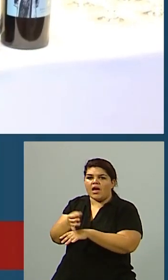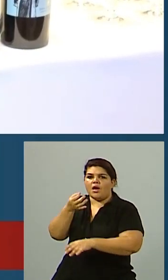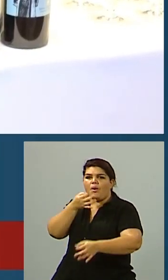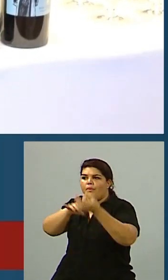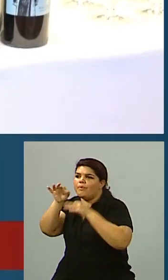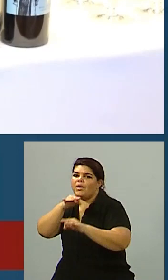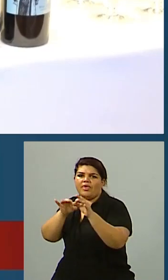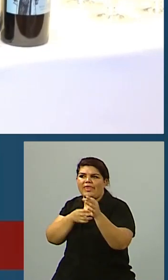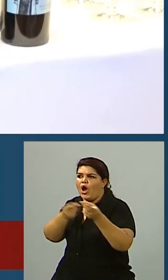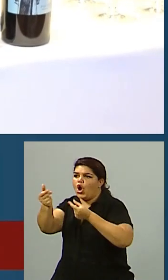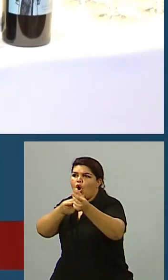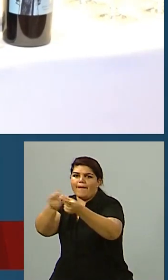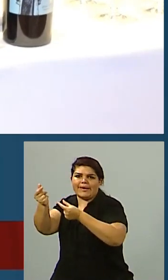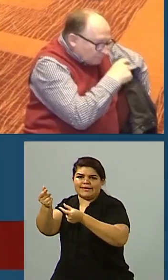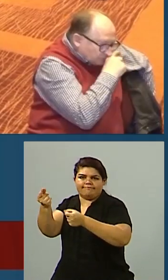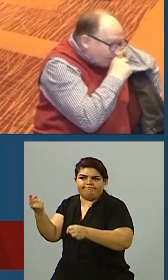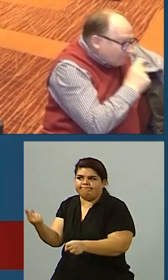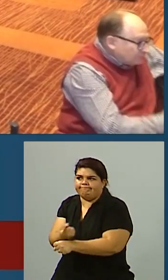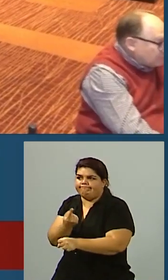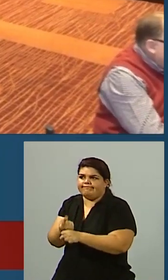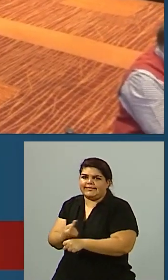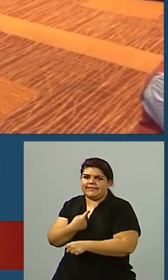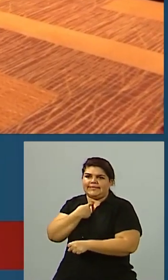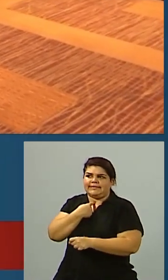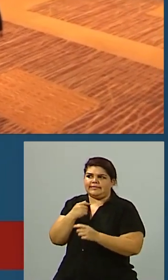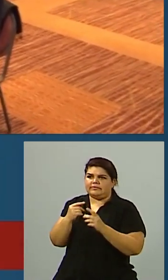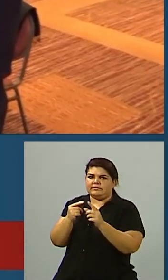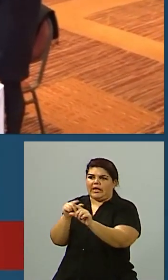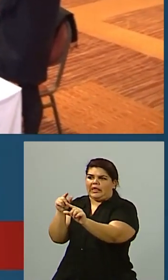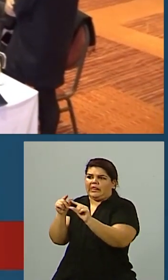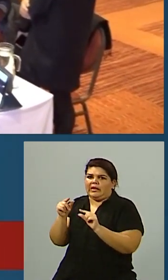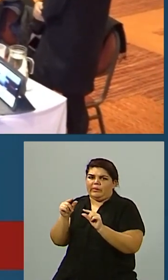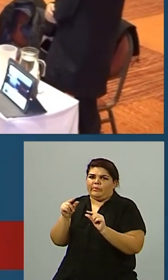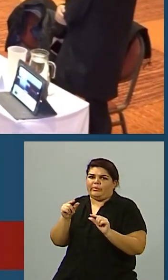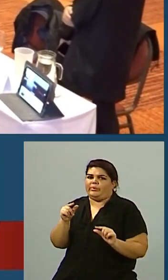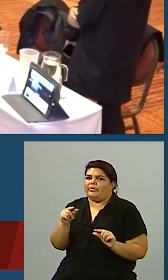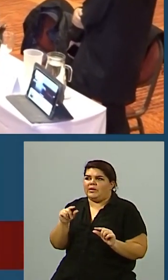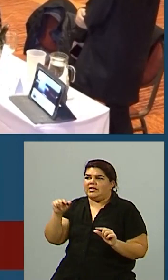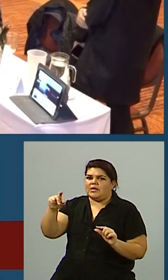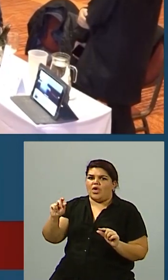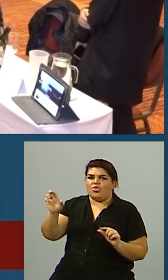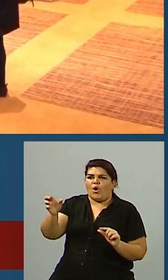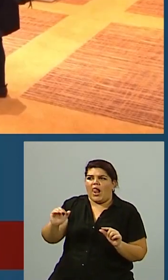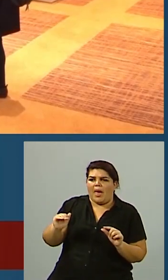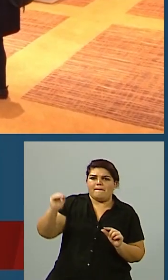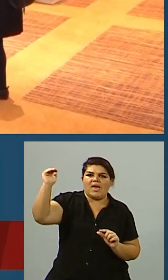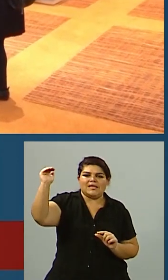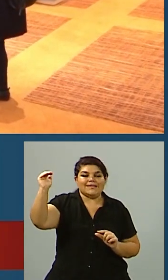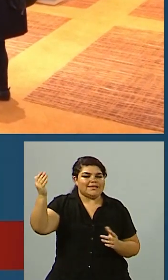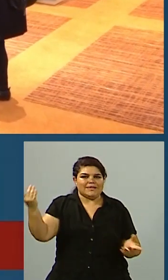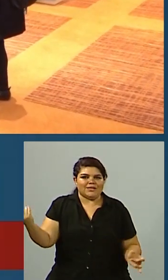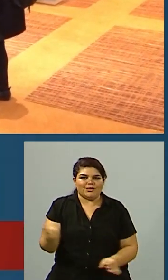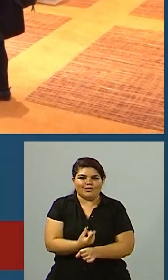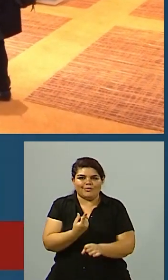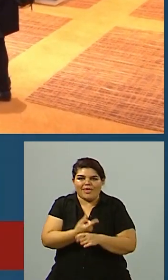graves y severos problemas que hoy tenemos, ¿no? Tanto para lo que es agroquímico como para lo que es vestir una botella o para lo que fuese,